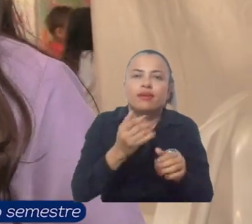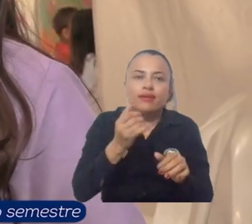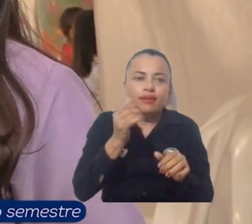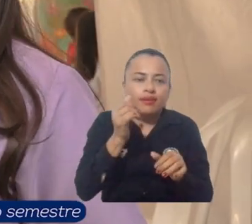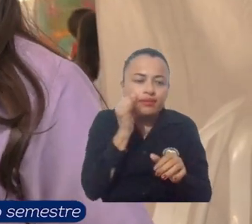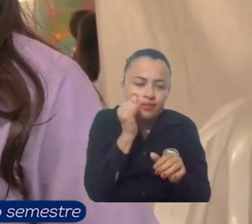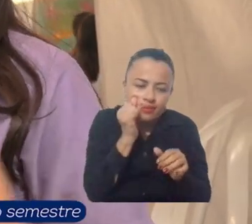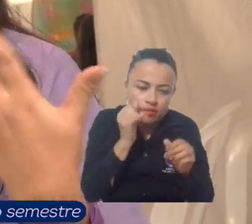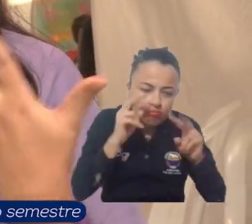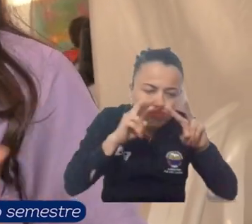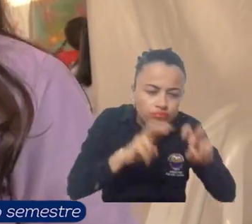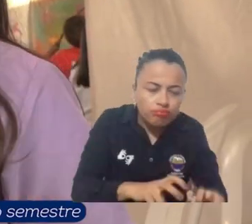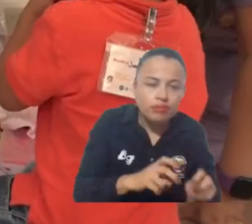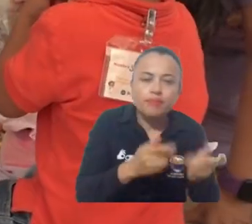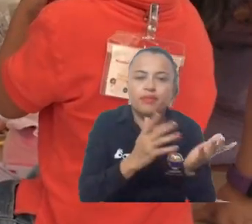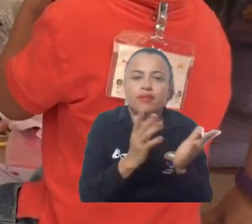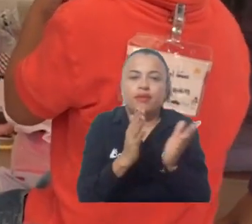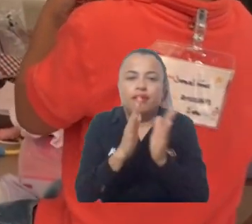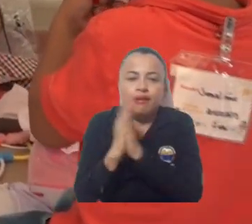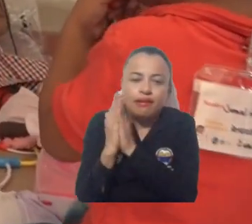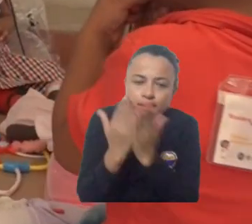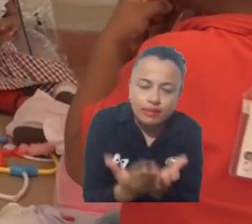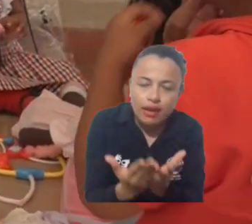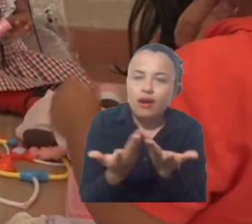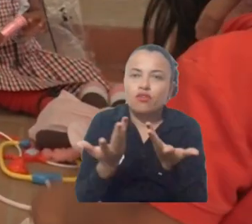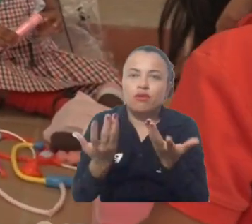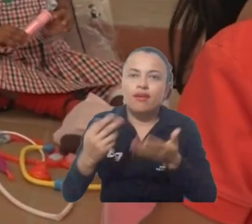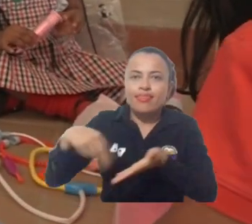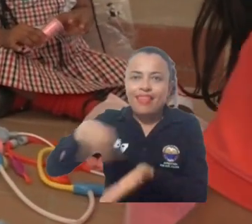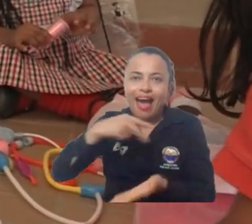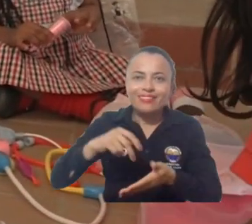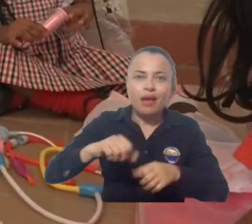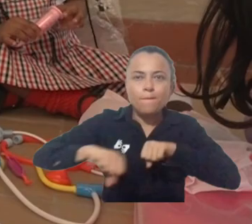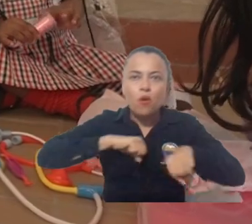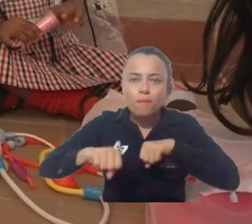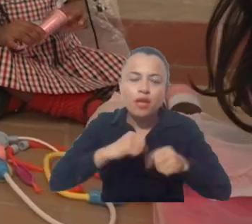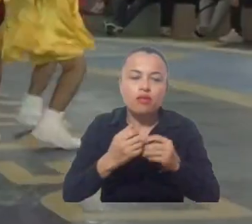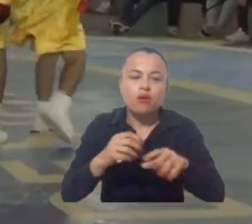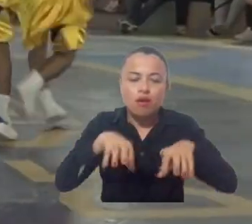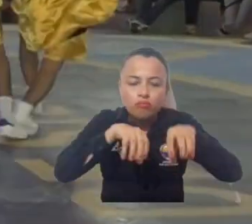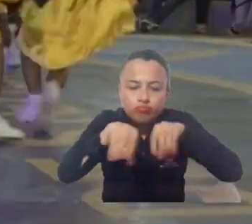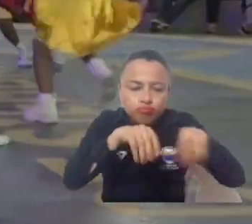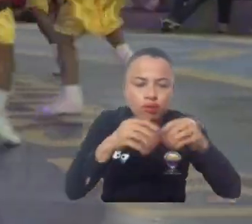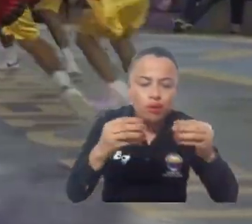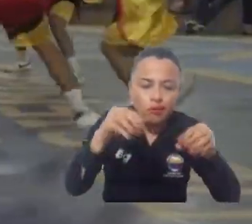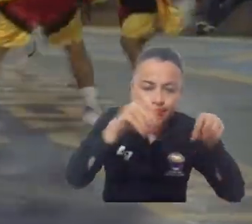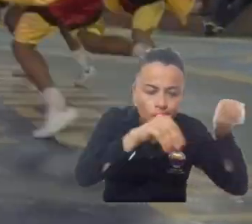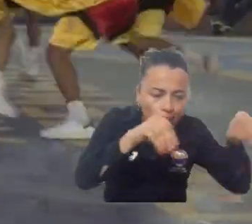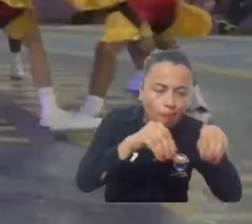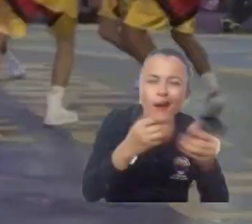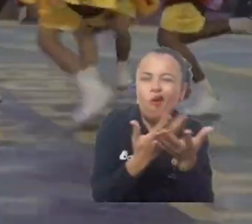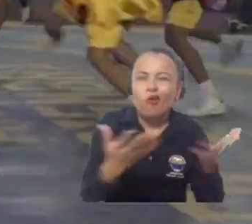rincón de literario el rincón de cuerpo danza y movimiento el rincón de estimulación el rincón de armado